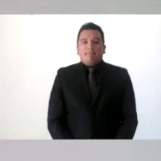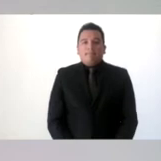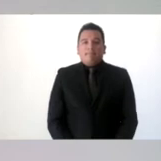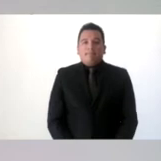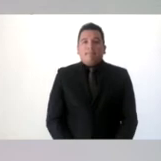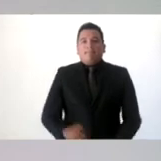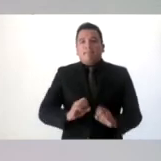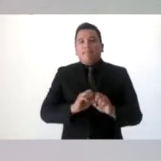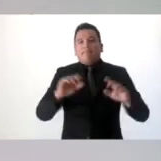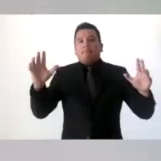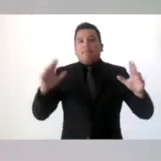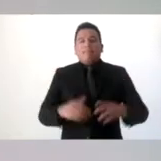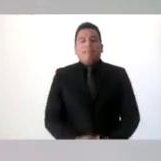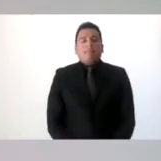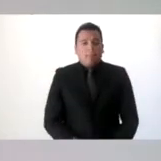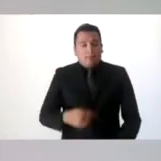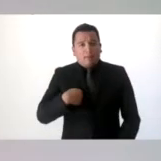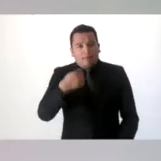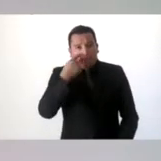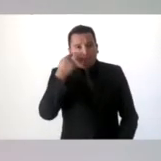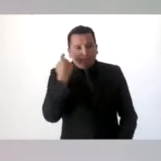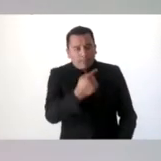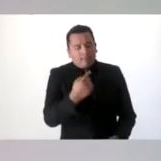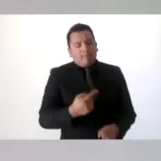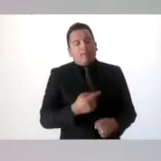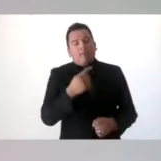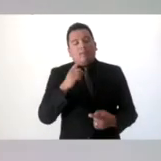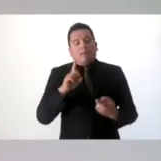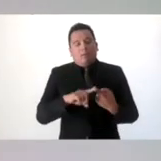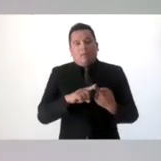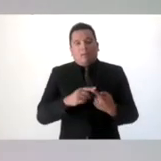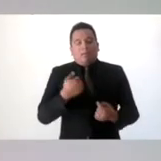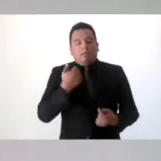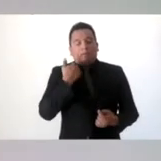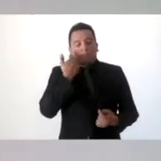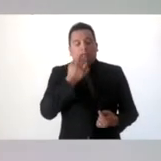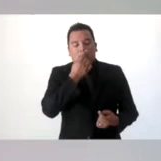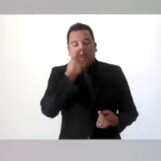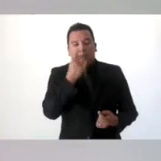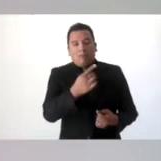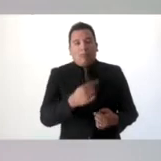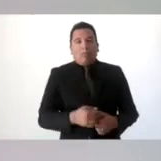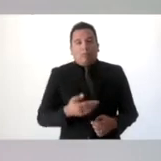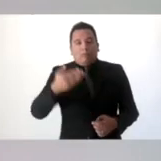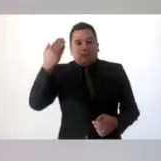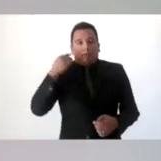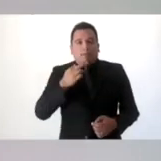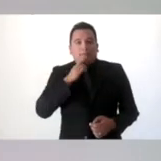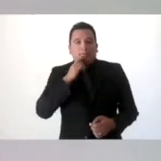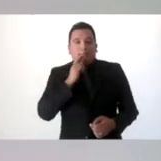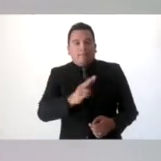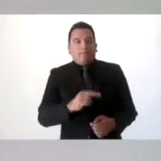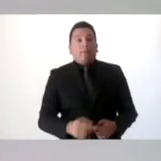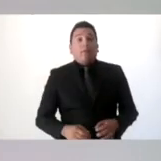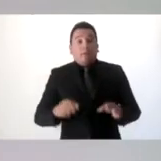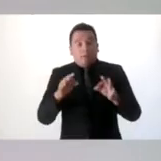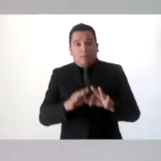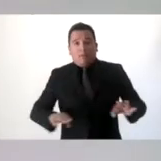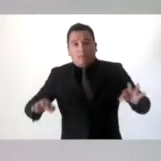quisiera contestarte lo que incluso había quedado pendiente de qué tan determinante puede ser la votación de los mexicanos desde el